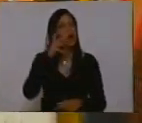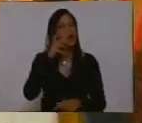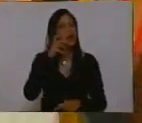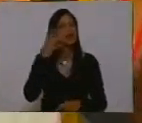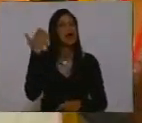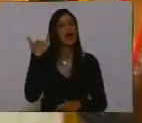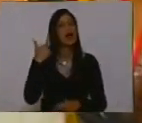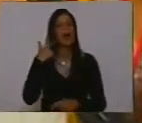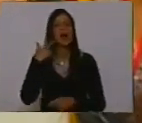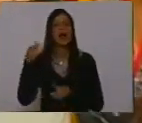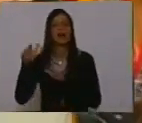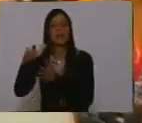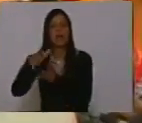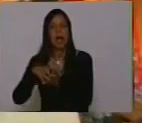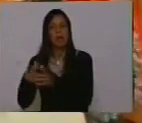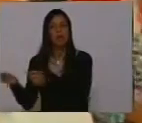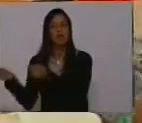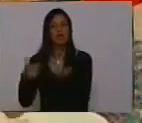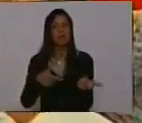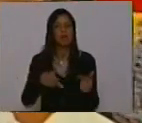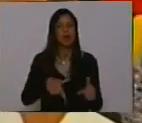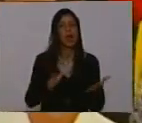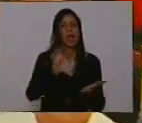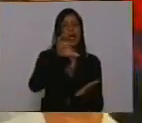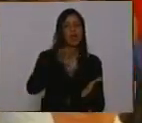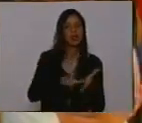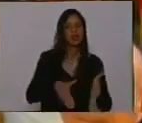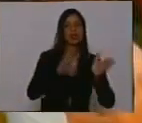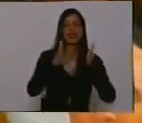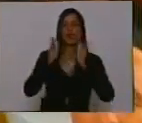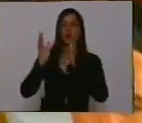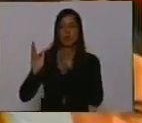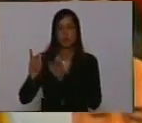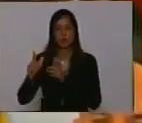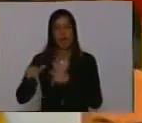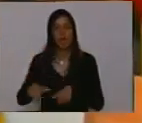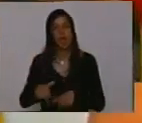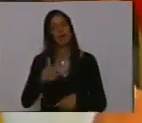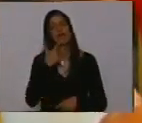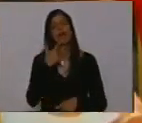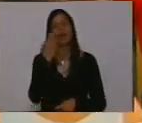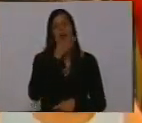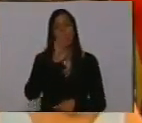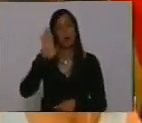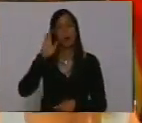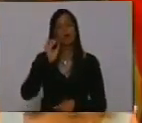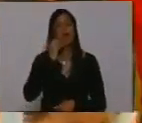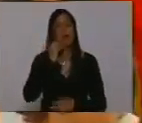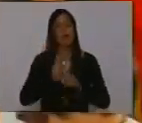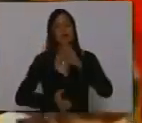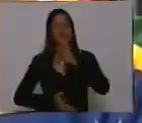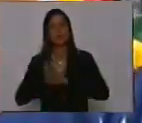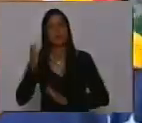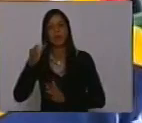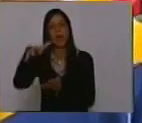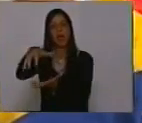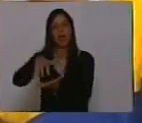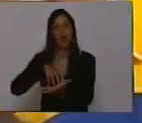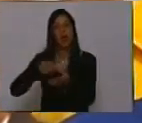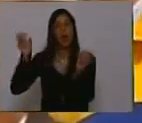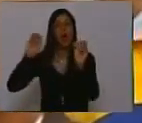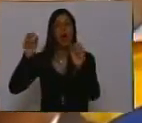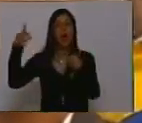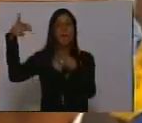a la ciudad. Aquí estamos los jóvenes, que estamos comprometidos no solamente en migrar al campo, migrar a esa faja petrolífera